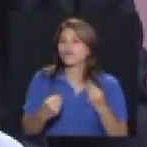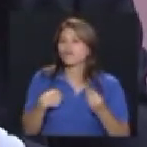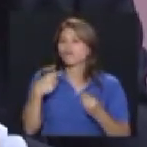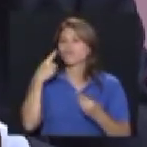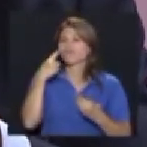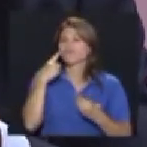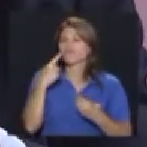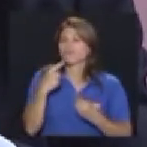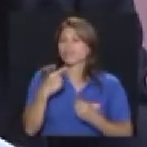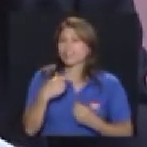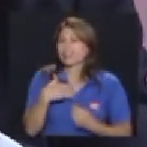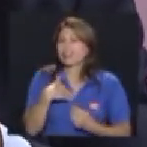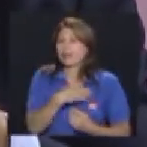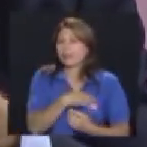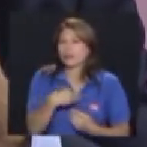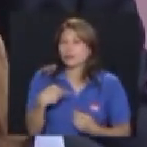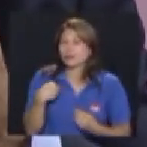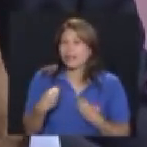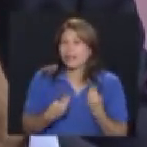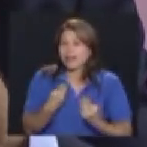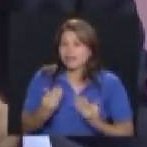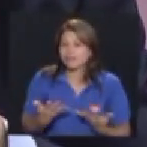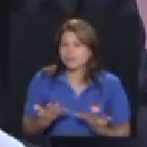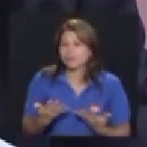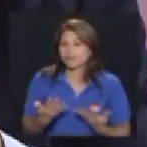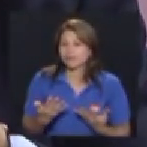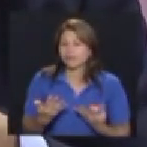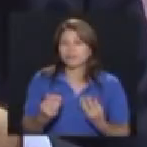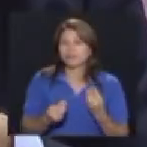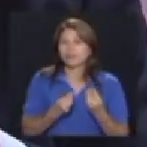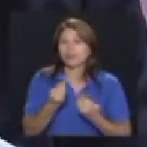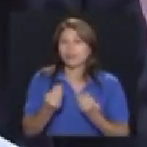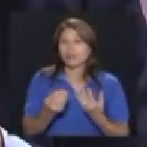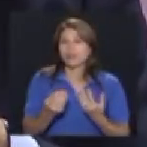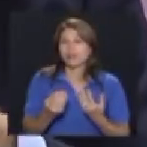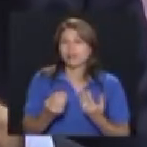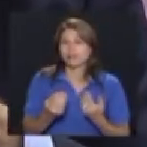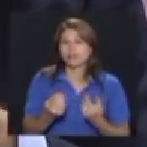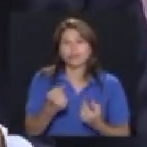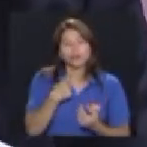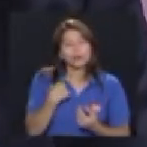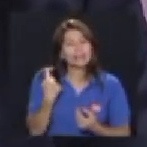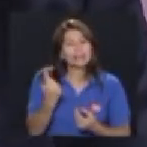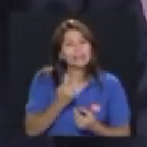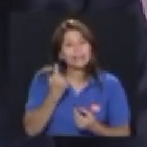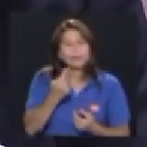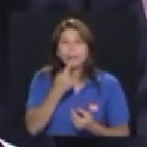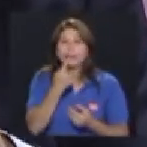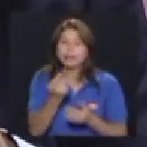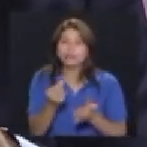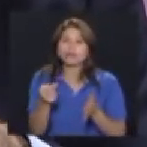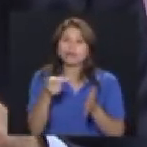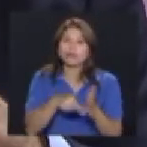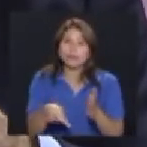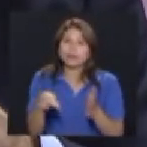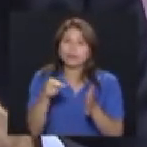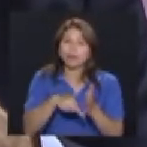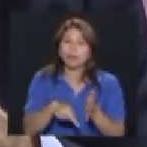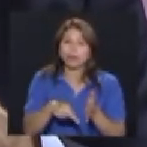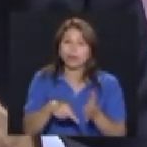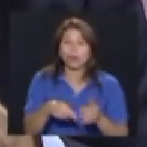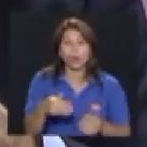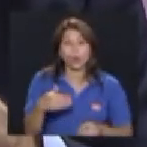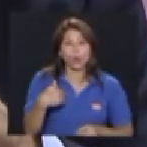gustaría para mí proyectar? Incluso más allá, he dicho reiteradamente que cuando estudie en